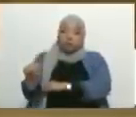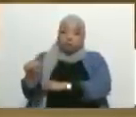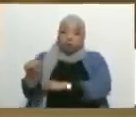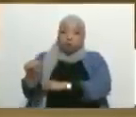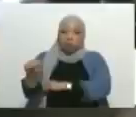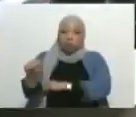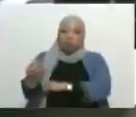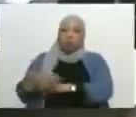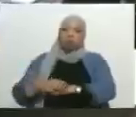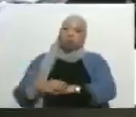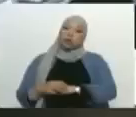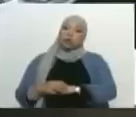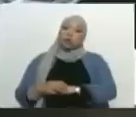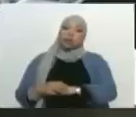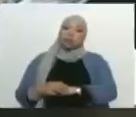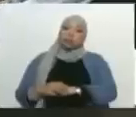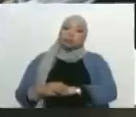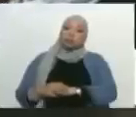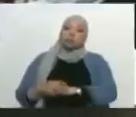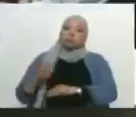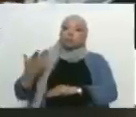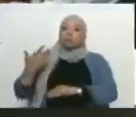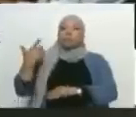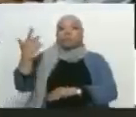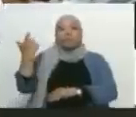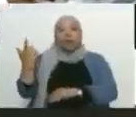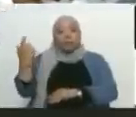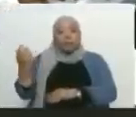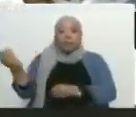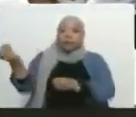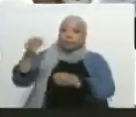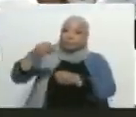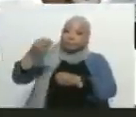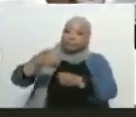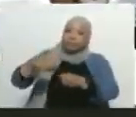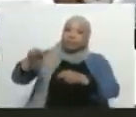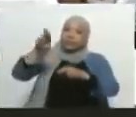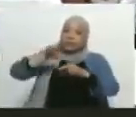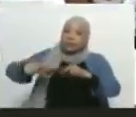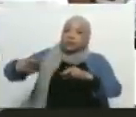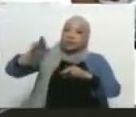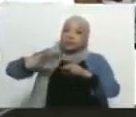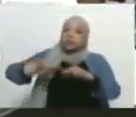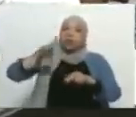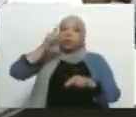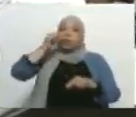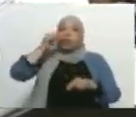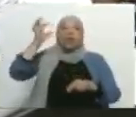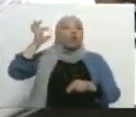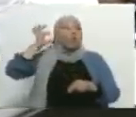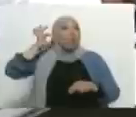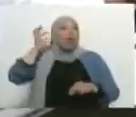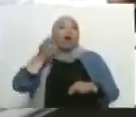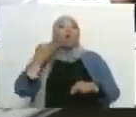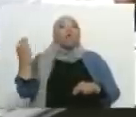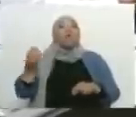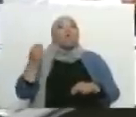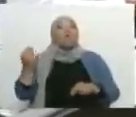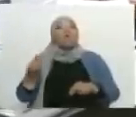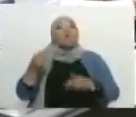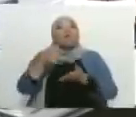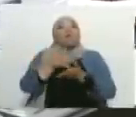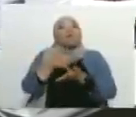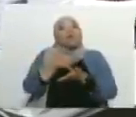Autista va todavía más allá y agrega que las niñas, niños y adolescentes son grupos